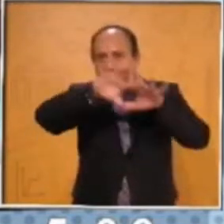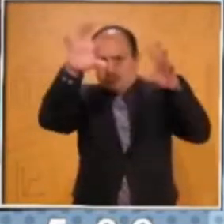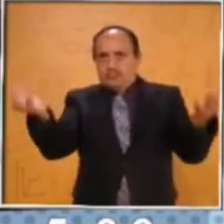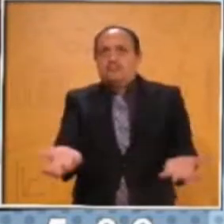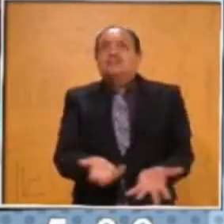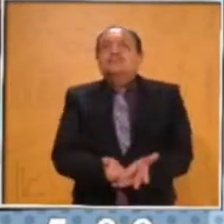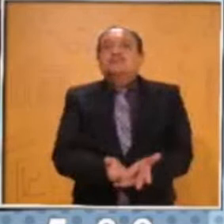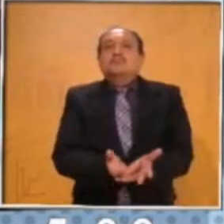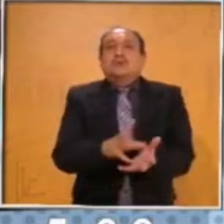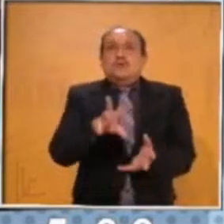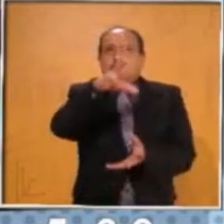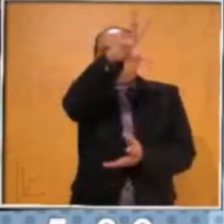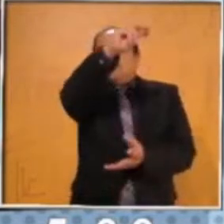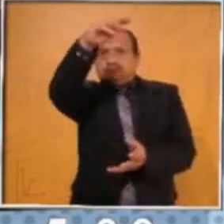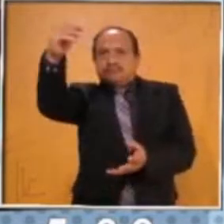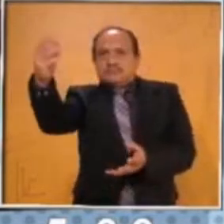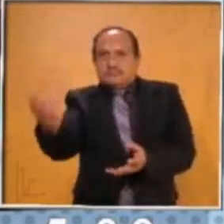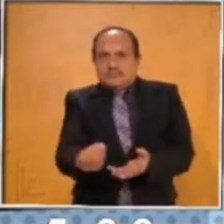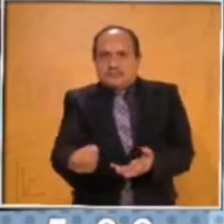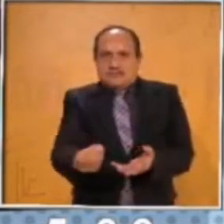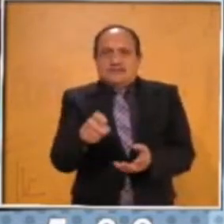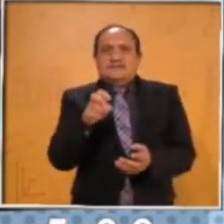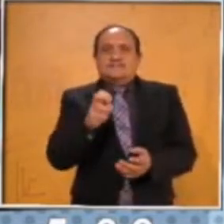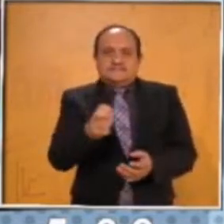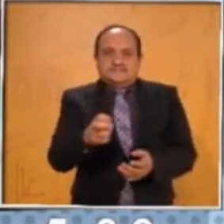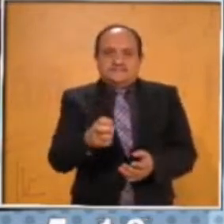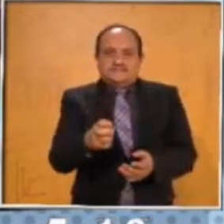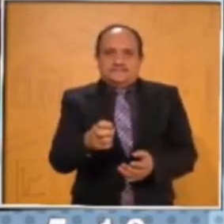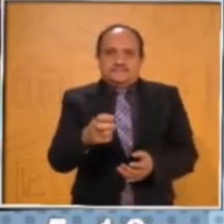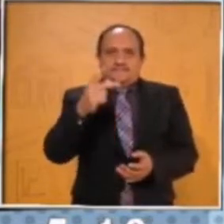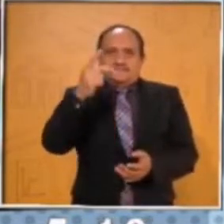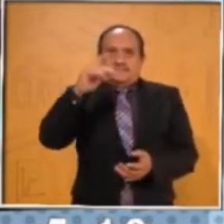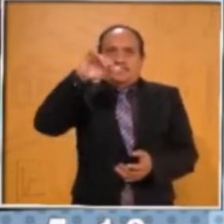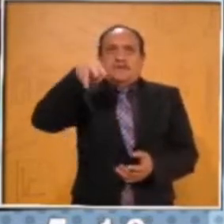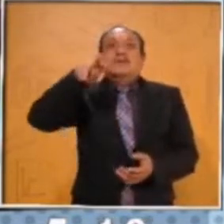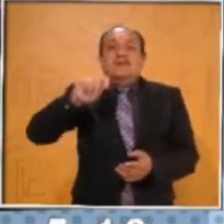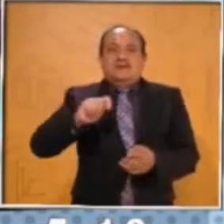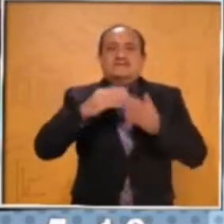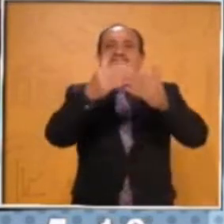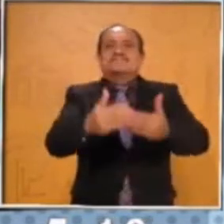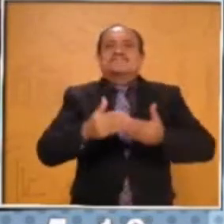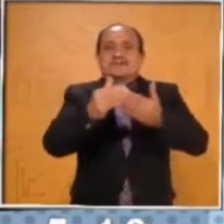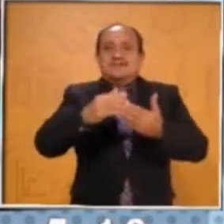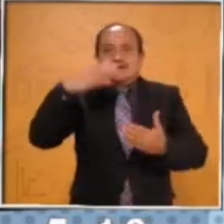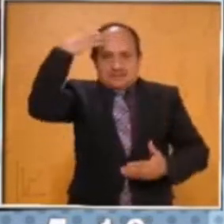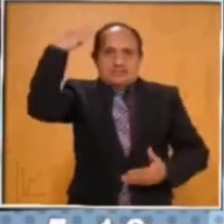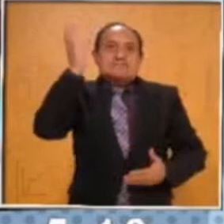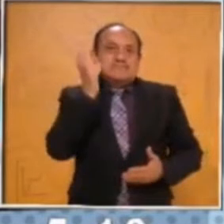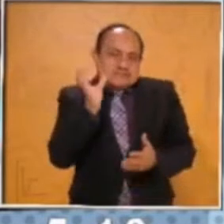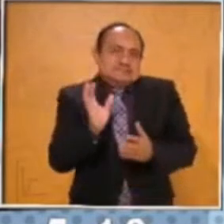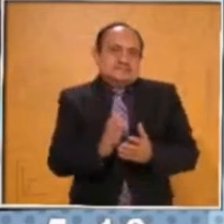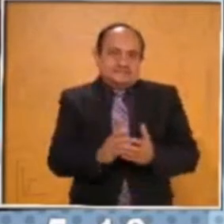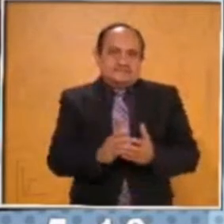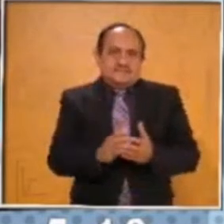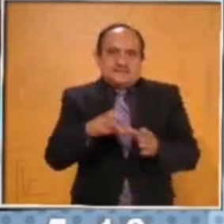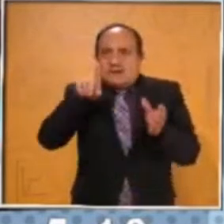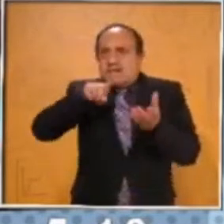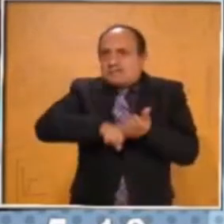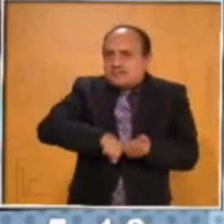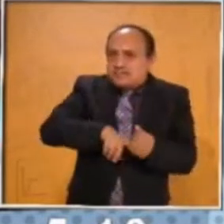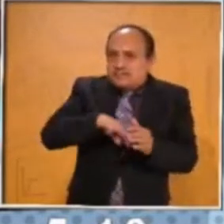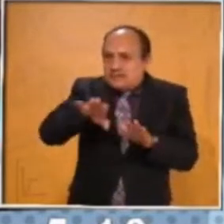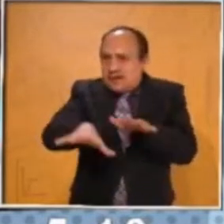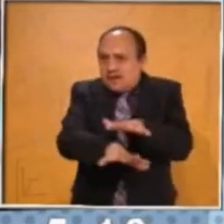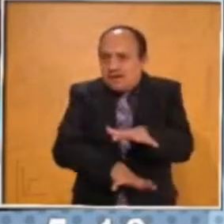el cual alimentarse estaba frente a ella. La Pinta fue la carabela donde viajó de polizón. Escondida en la